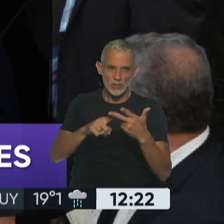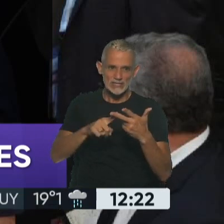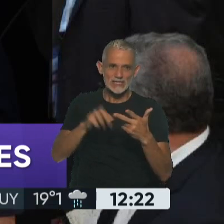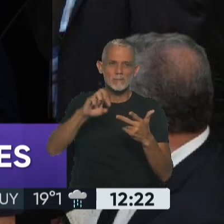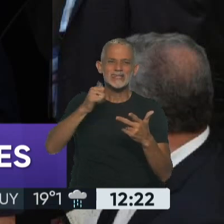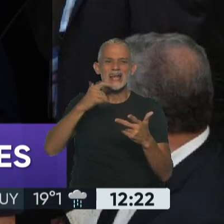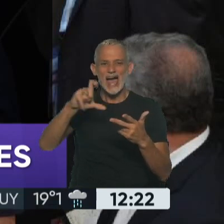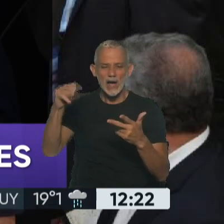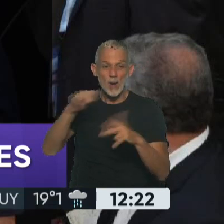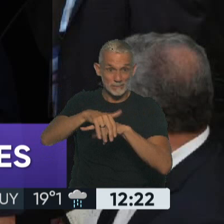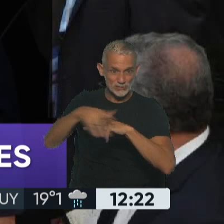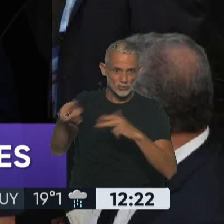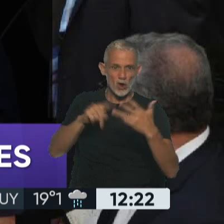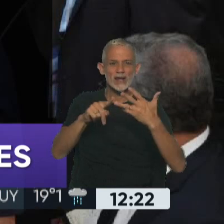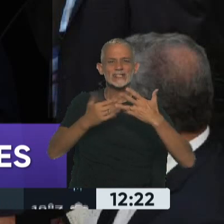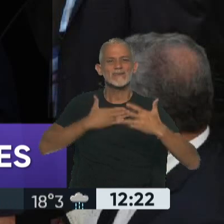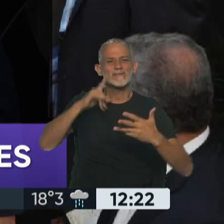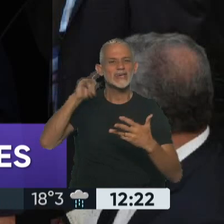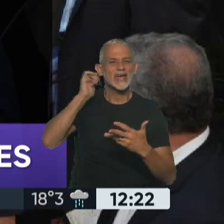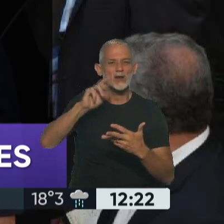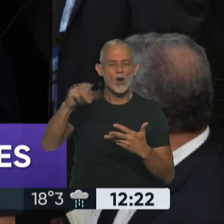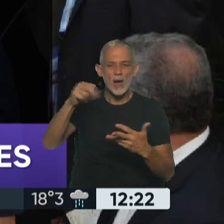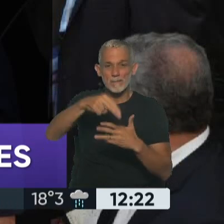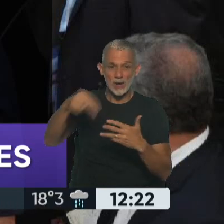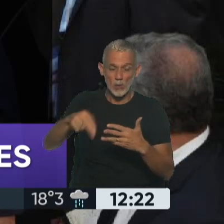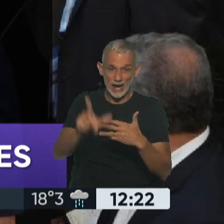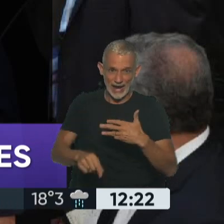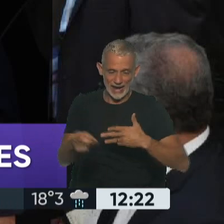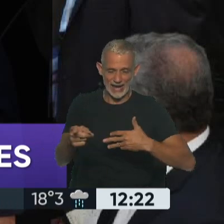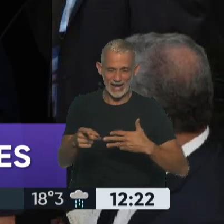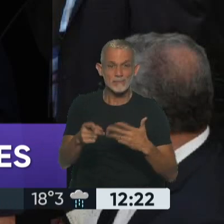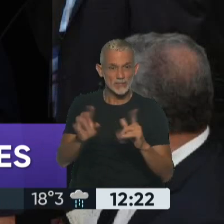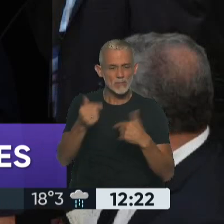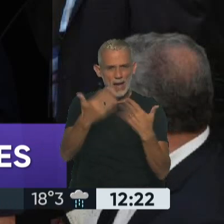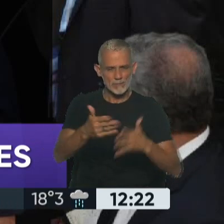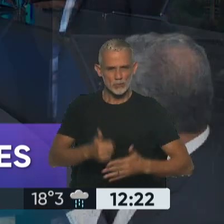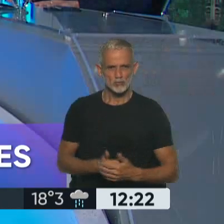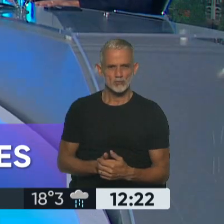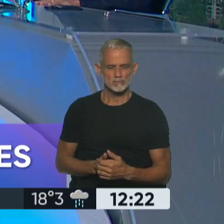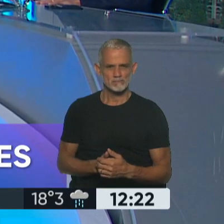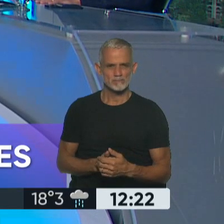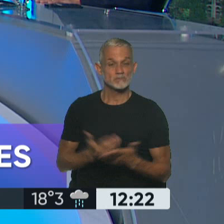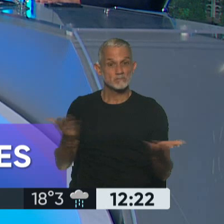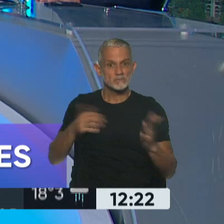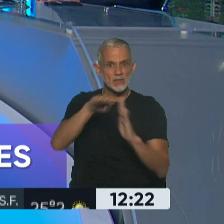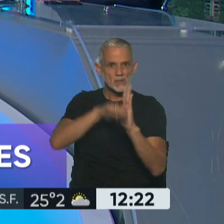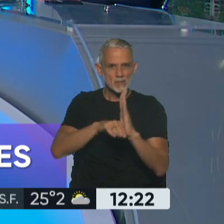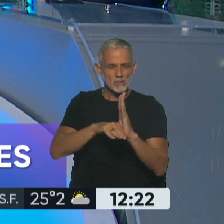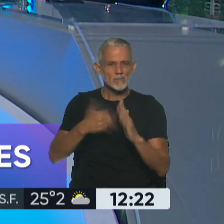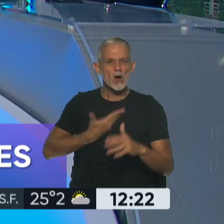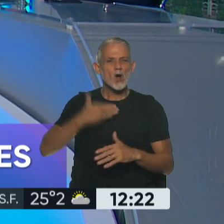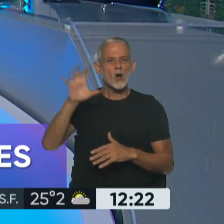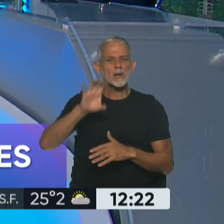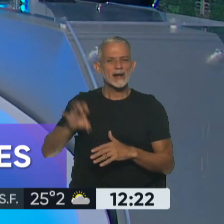Pasalacqua, provincia de Misiones, Rolando Figueroa de la Patagonia, provincia de Neuquén. Bueno, allí la lista de